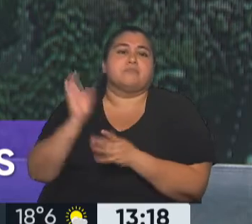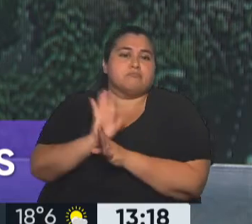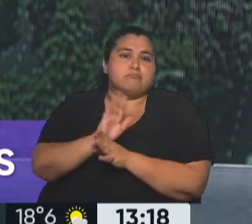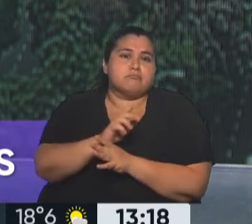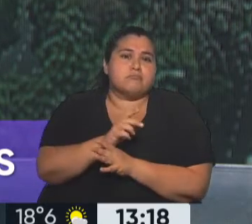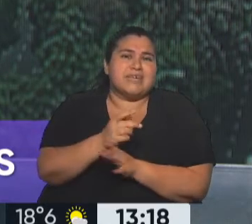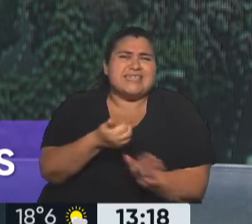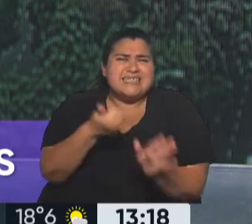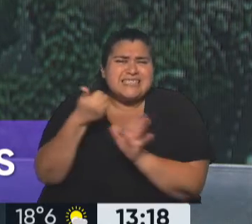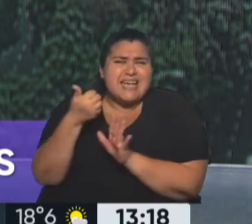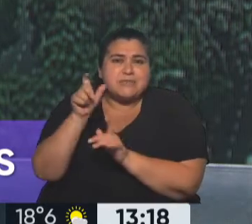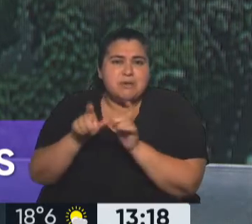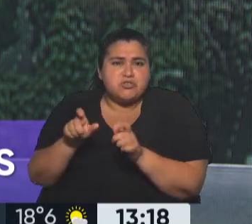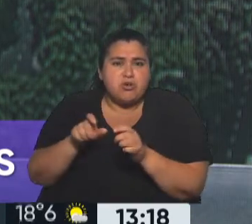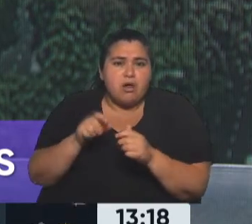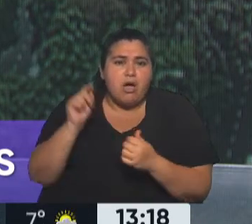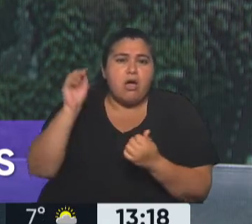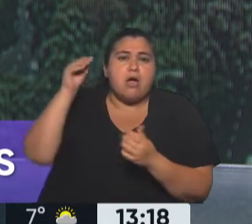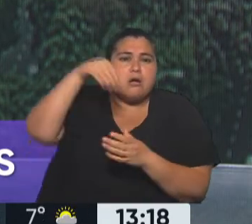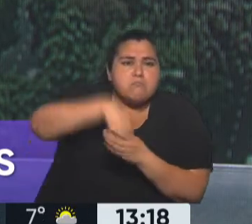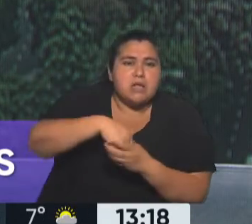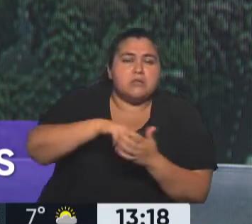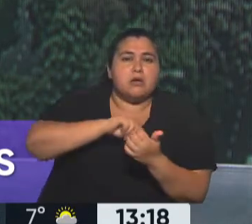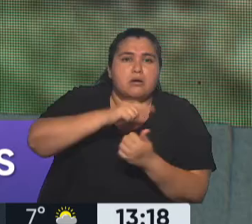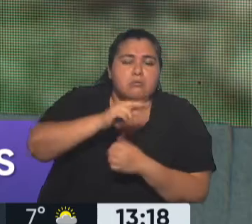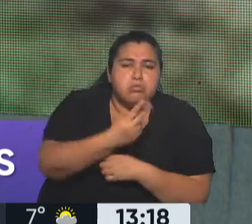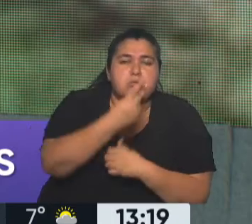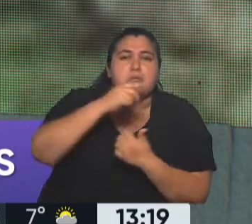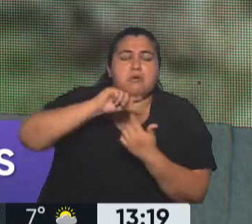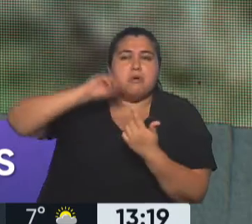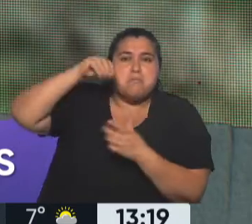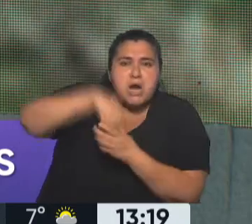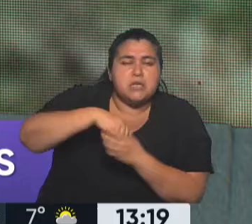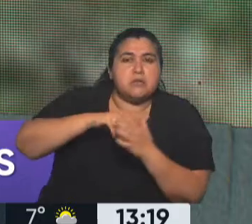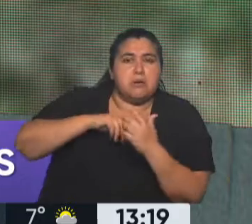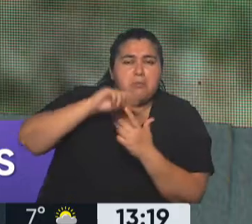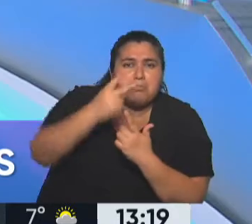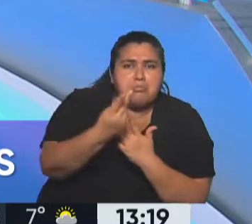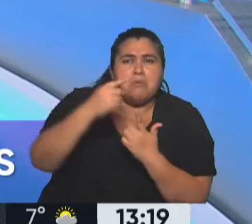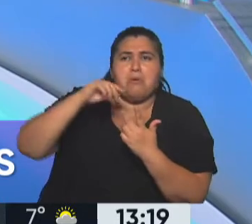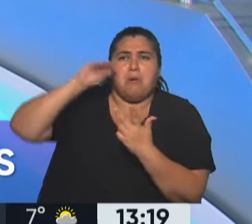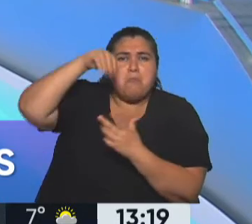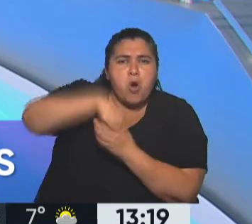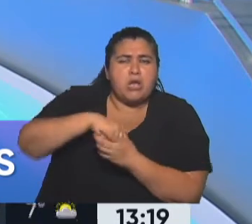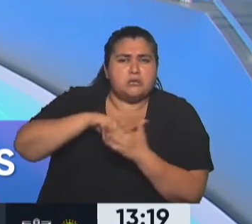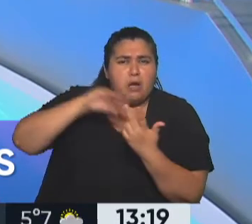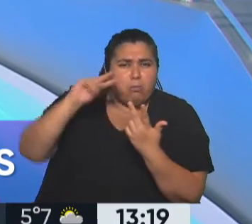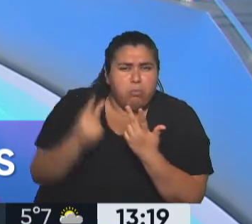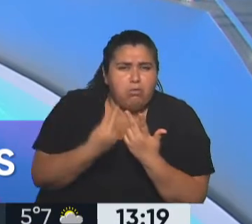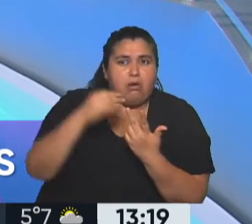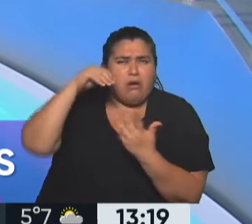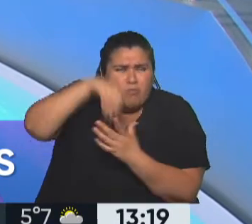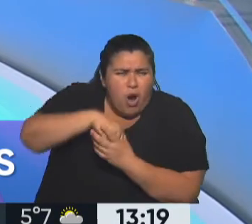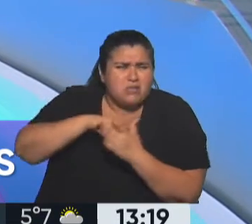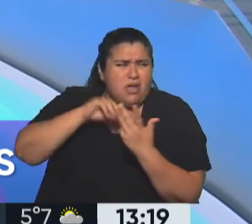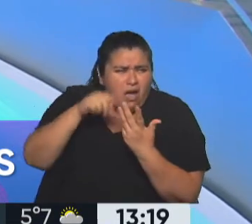sido 6 personas seguidas porque uno va a ayudar a los otros, Es la verdad es gravísimo. que sí, es muy grave. Sí, Muy sí. grave y lamentable, terriblemente lamentable, ¿no?